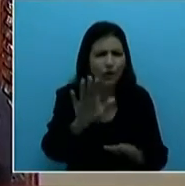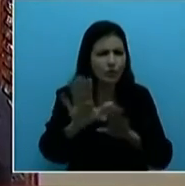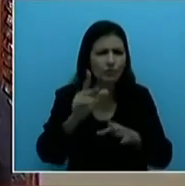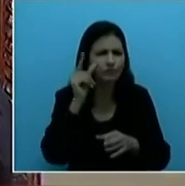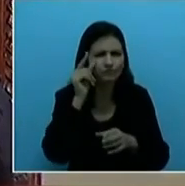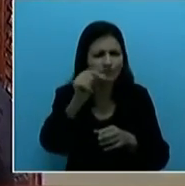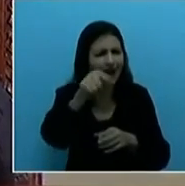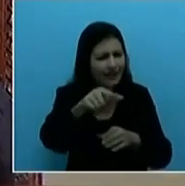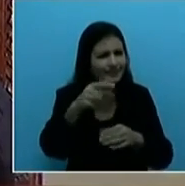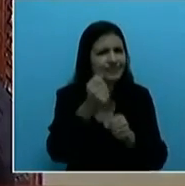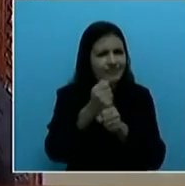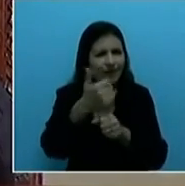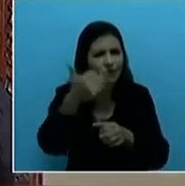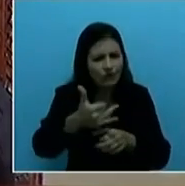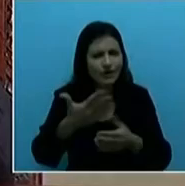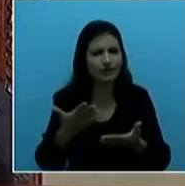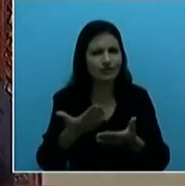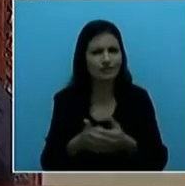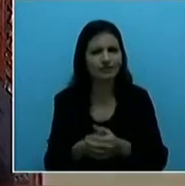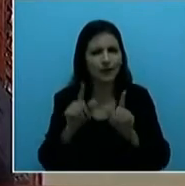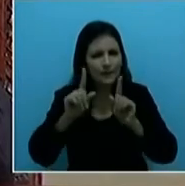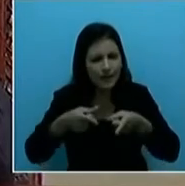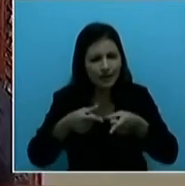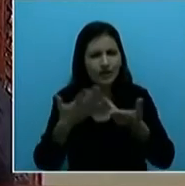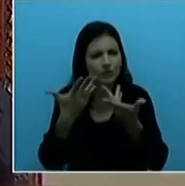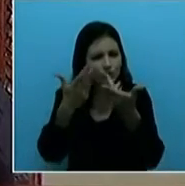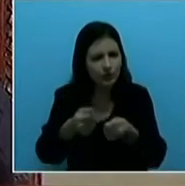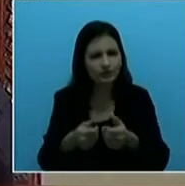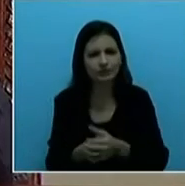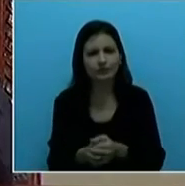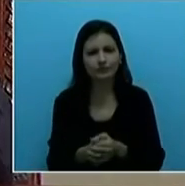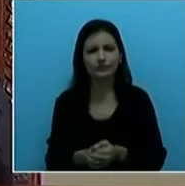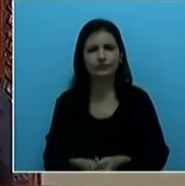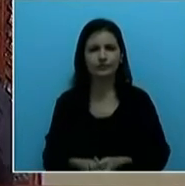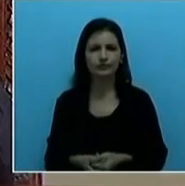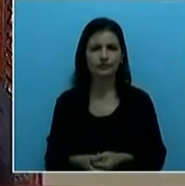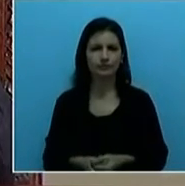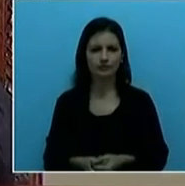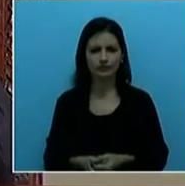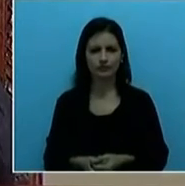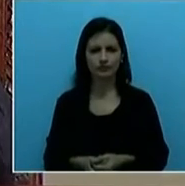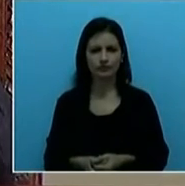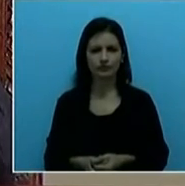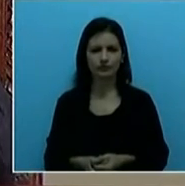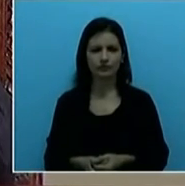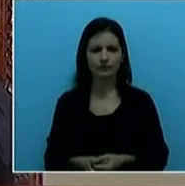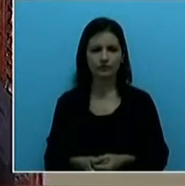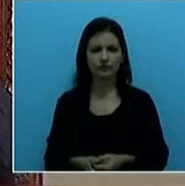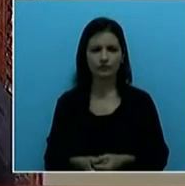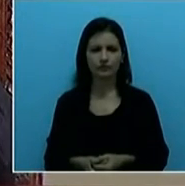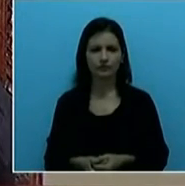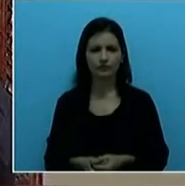trabajando fuertemente porque sé que la sociedad espera ese algo ganador del trabajo